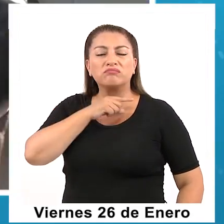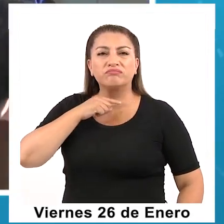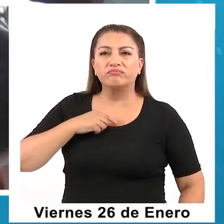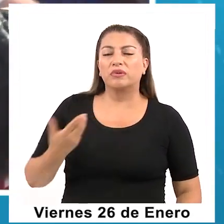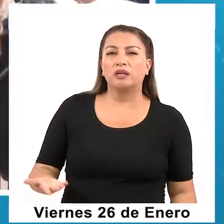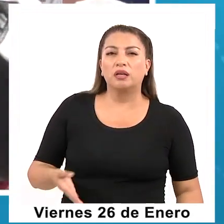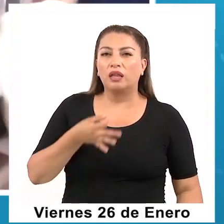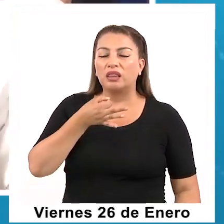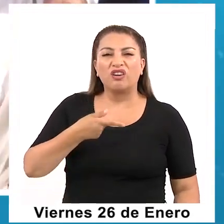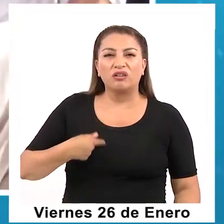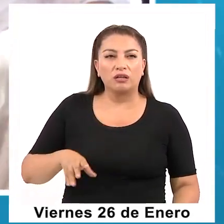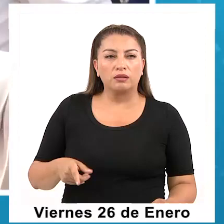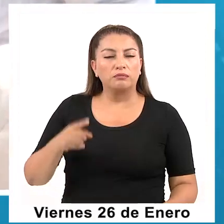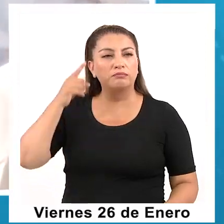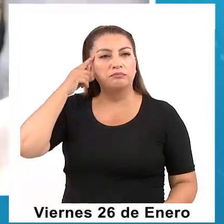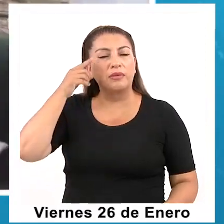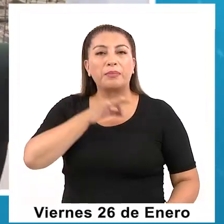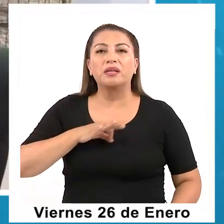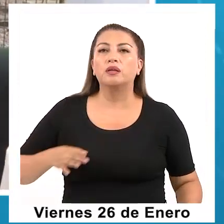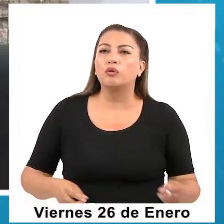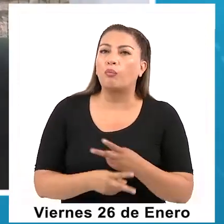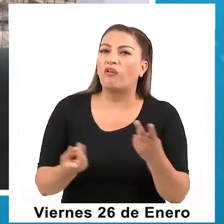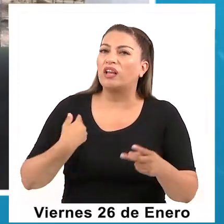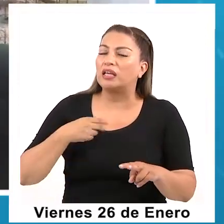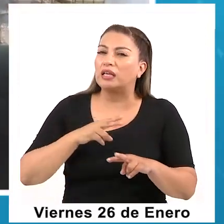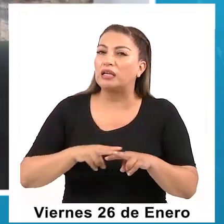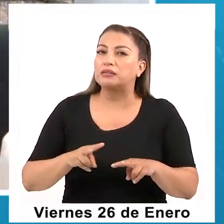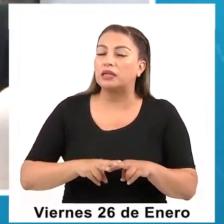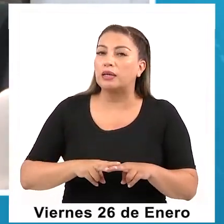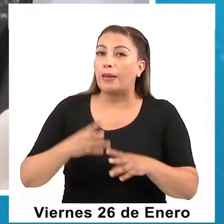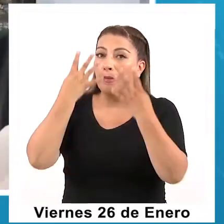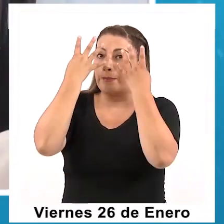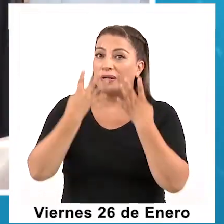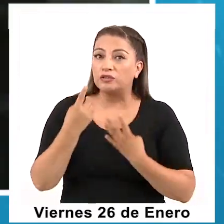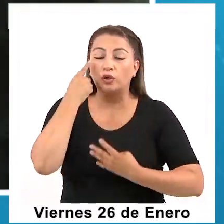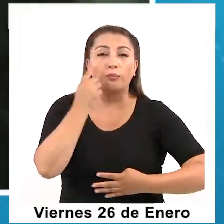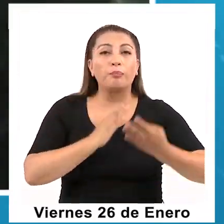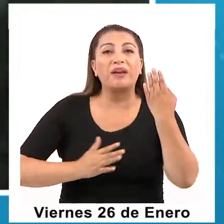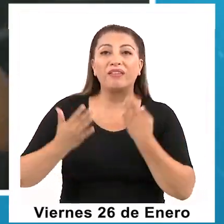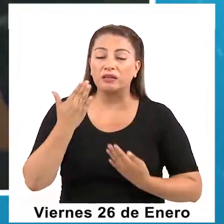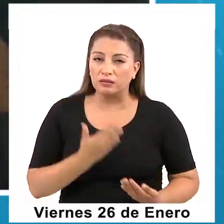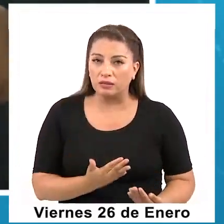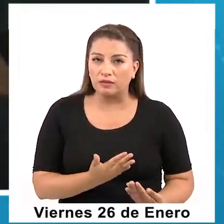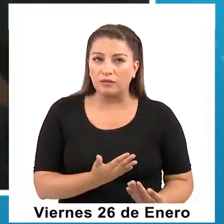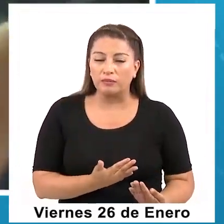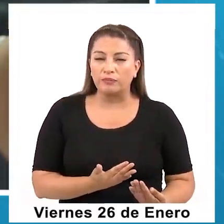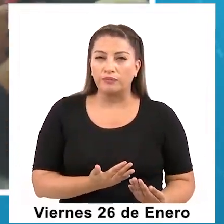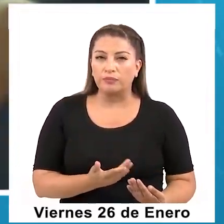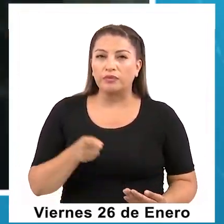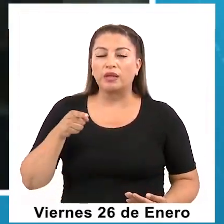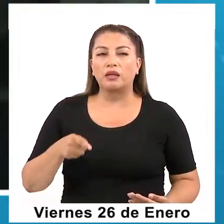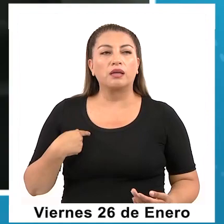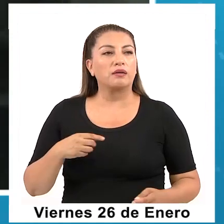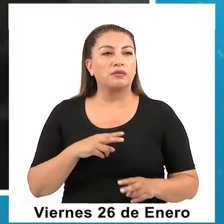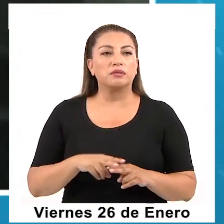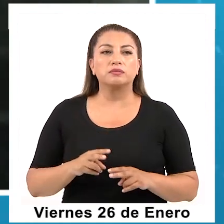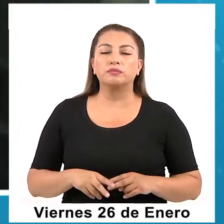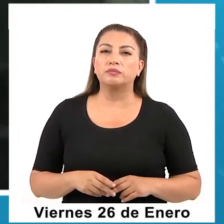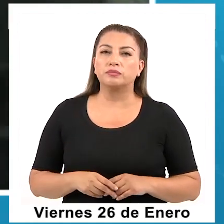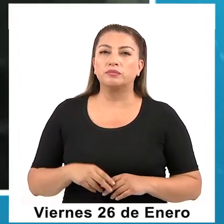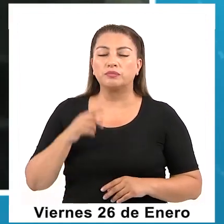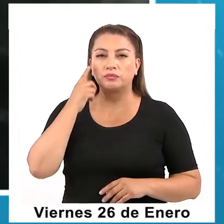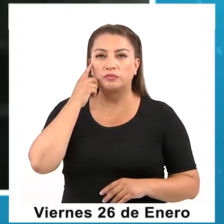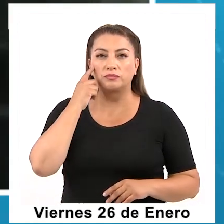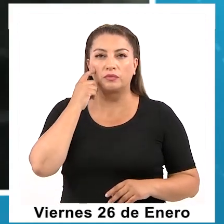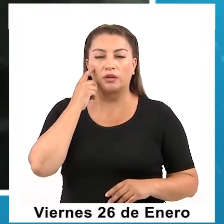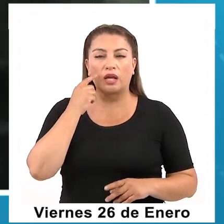cautelares que pretendía, por supuesto, el Ministerio Público eran la prisión preventiva, Claro, una medida cautelar, ¿cierto?, de la que convengamos que se ha hecho uso y